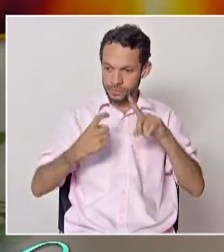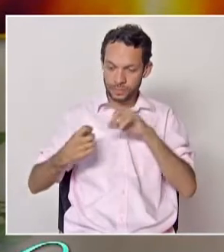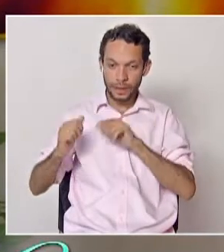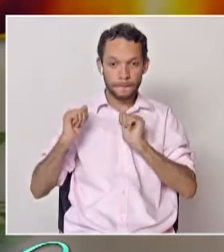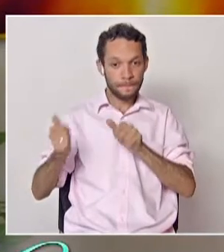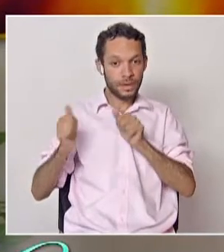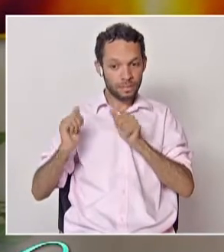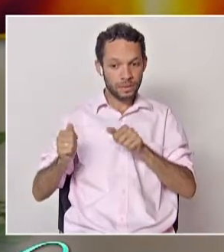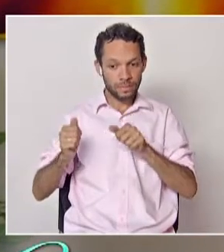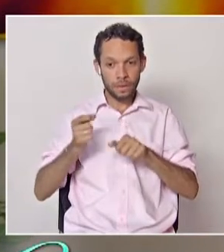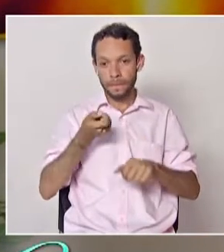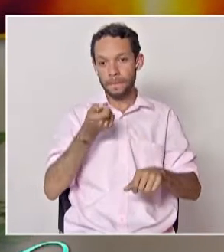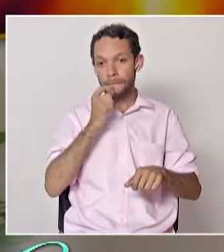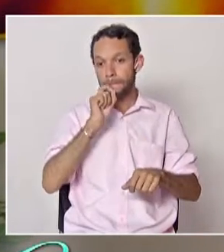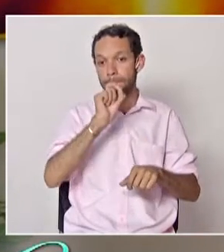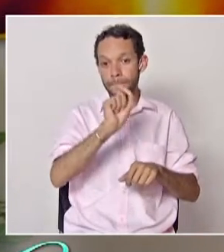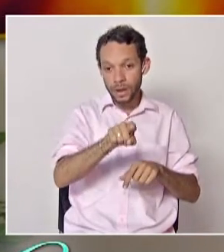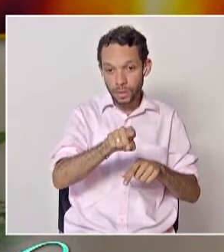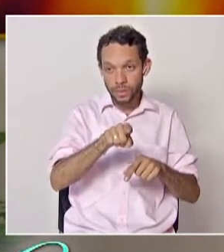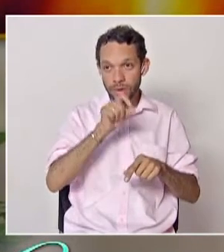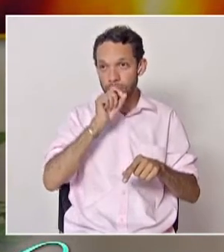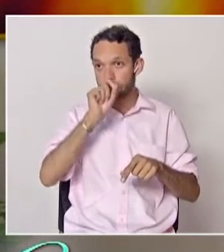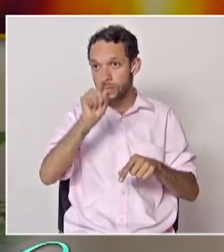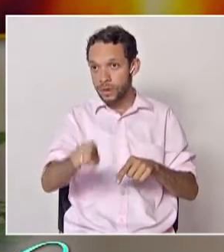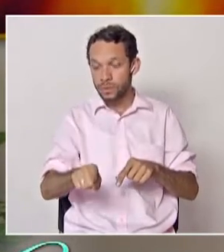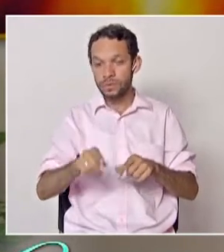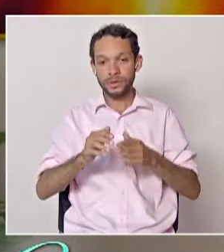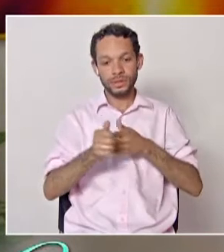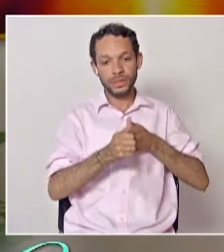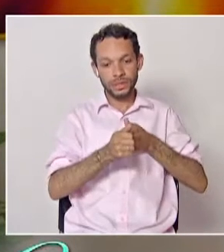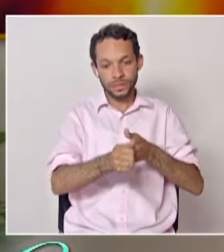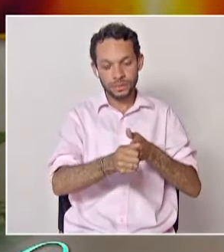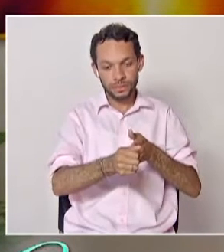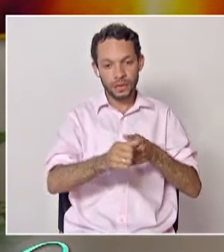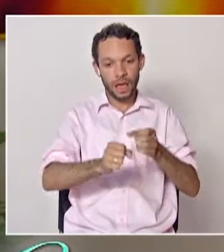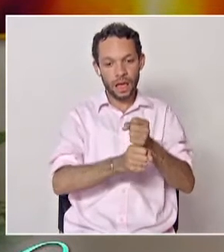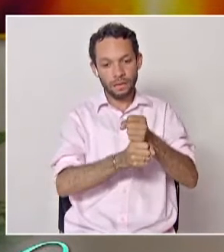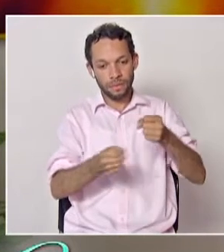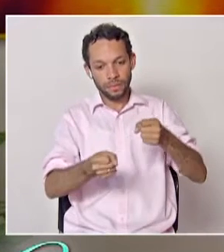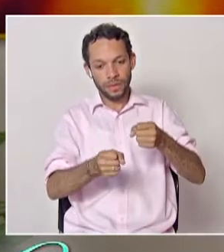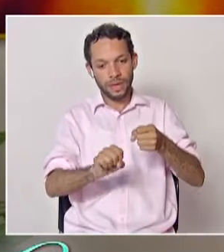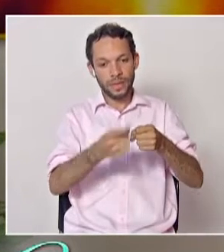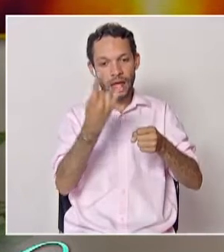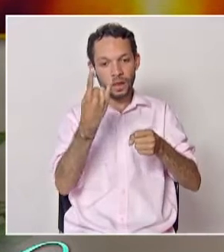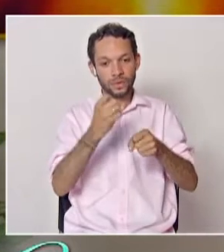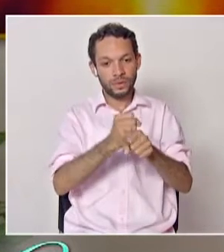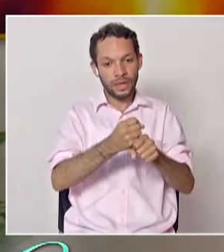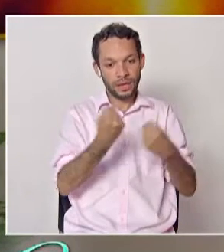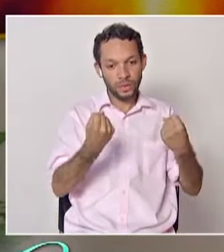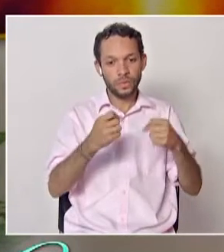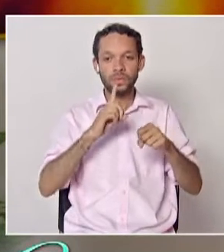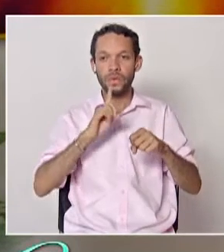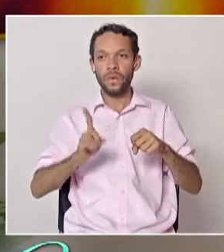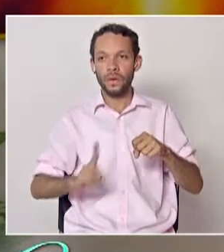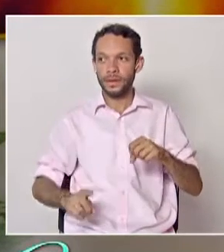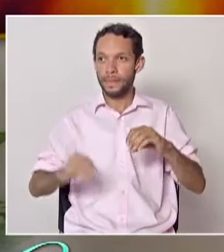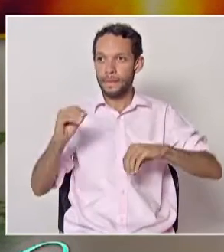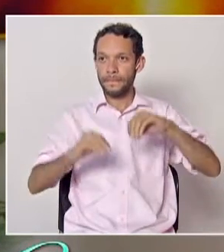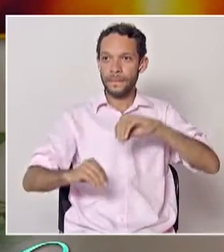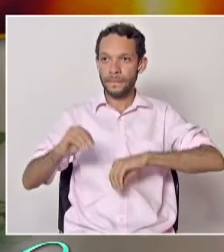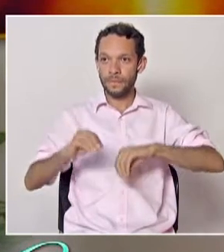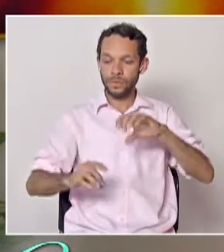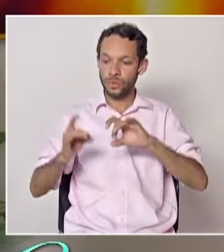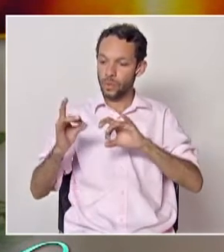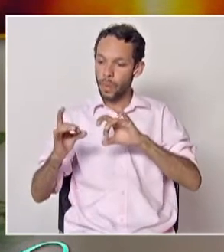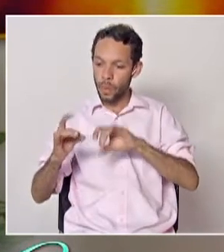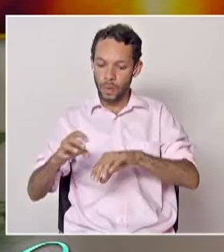¿Ustedes creen que un analgésico va a ir a enderezar lo que se desplazó? No. Seguramente me quita la inflamación,